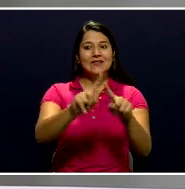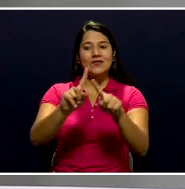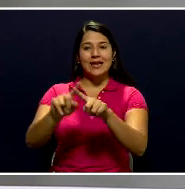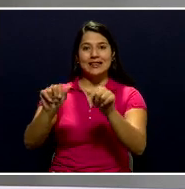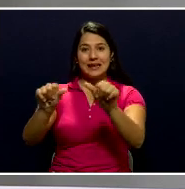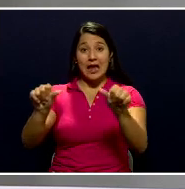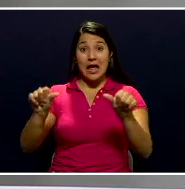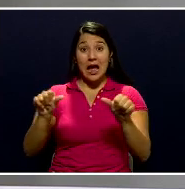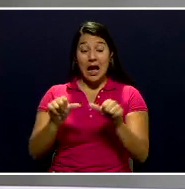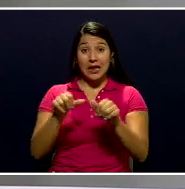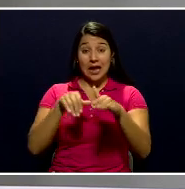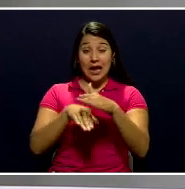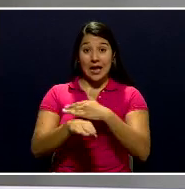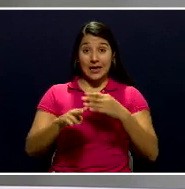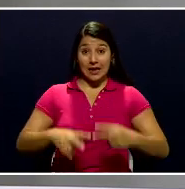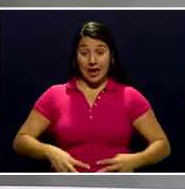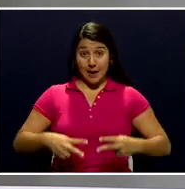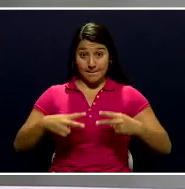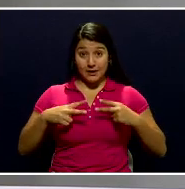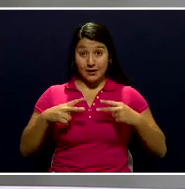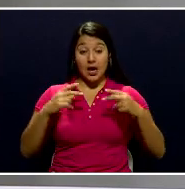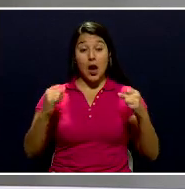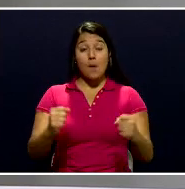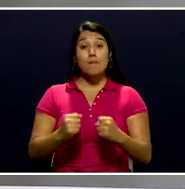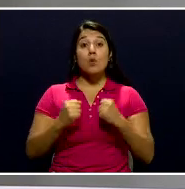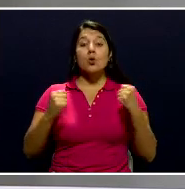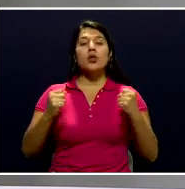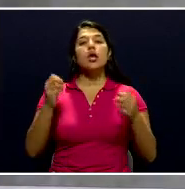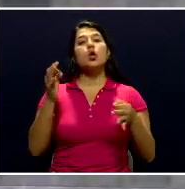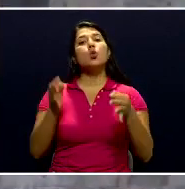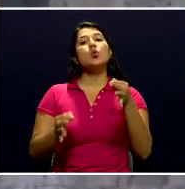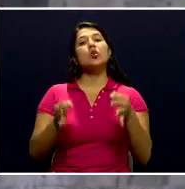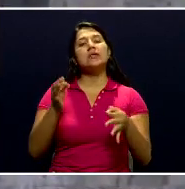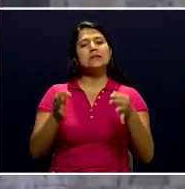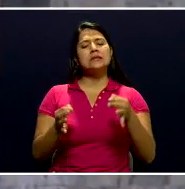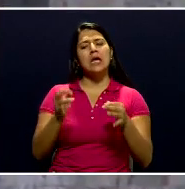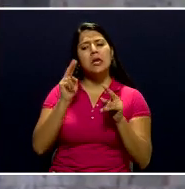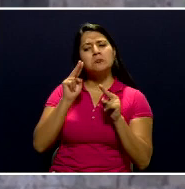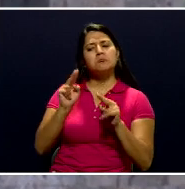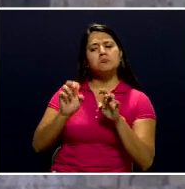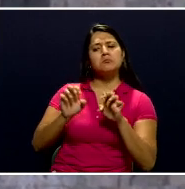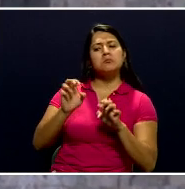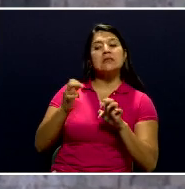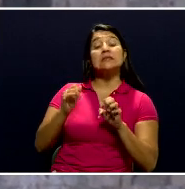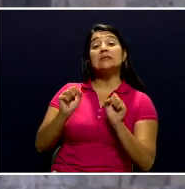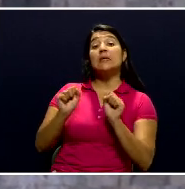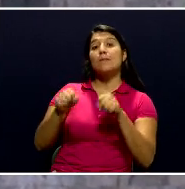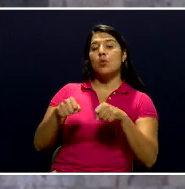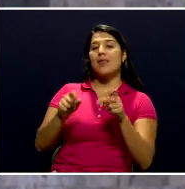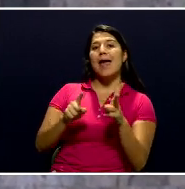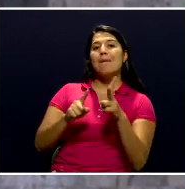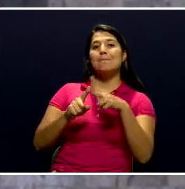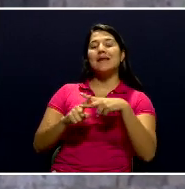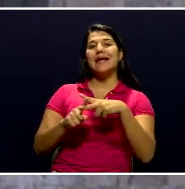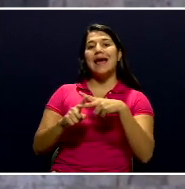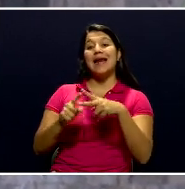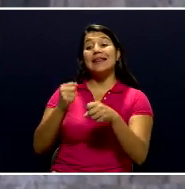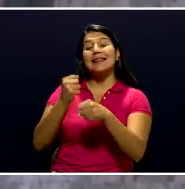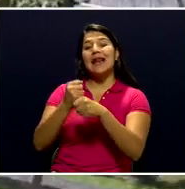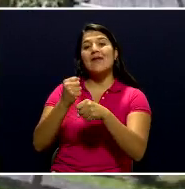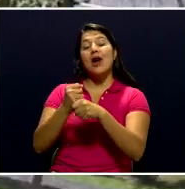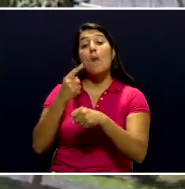vida costarricense, el Poder Judicial valora la posibilidad de implementar jornadas de 6 horas laborales